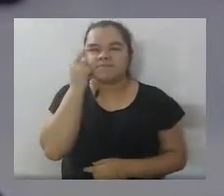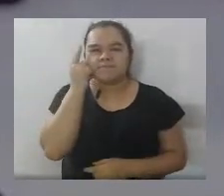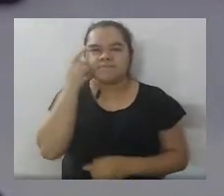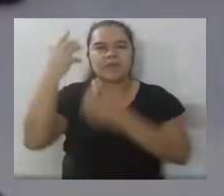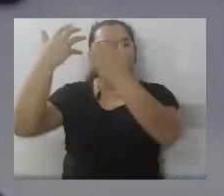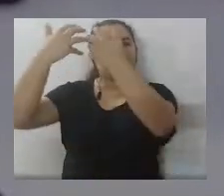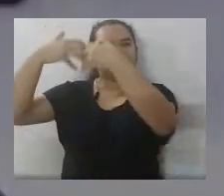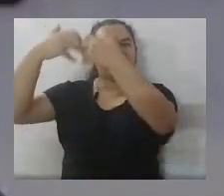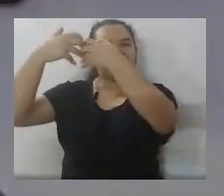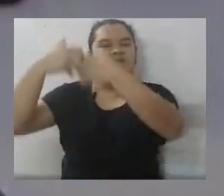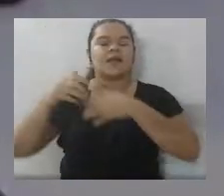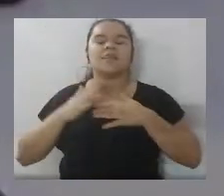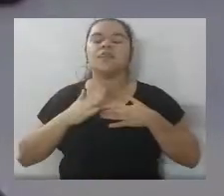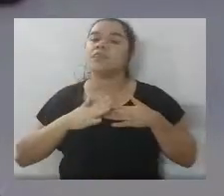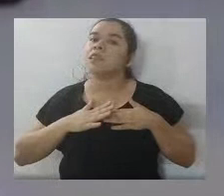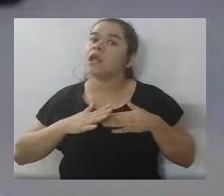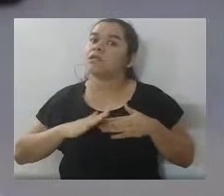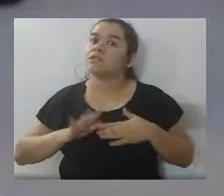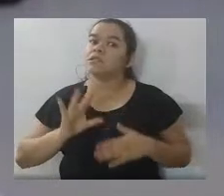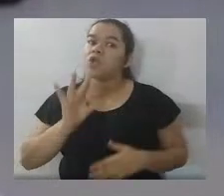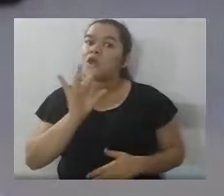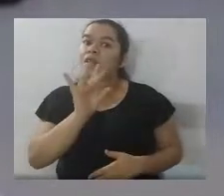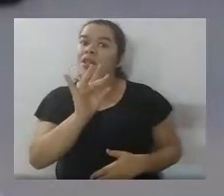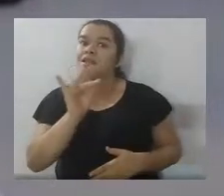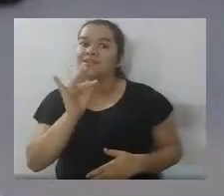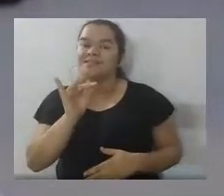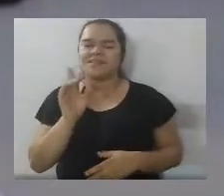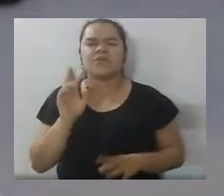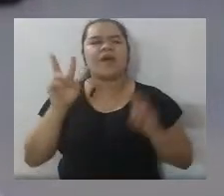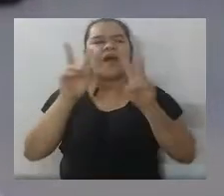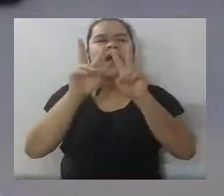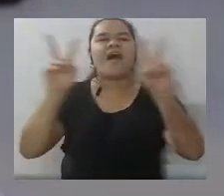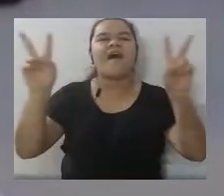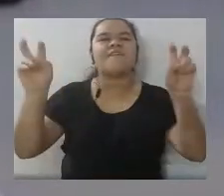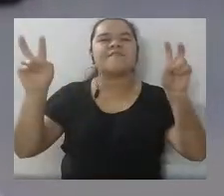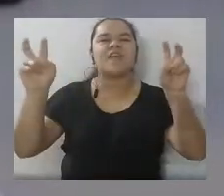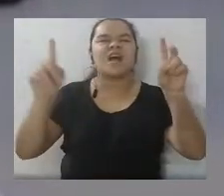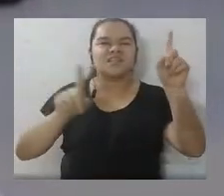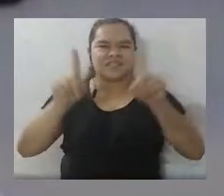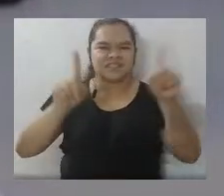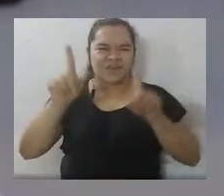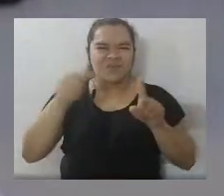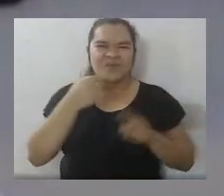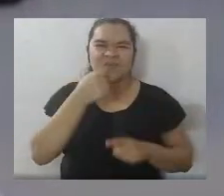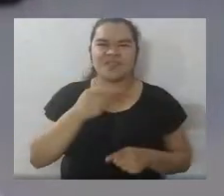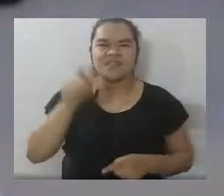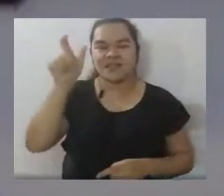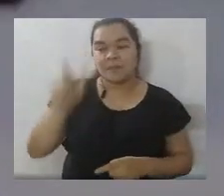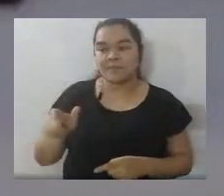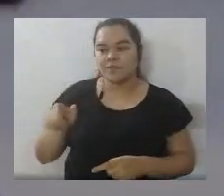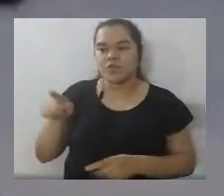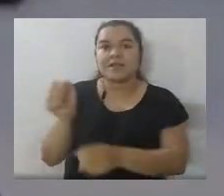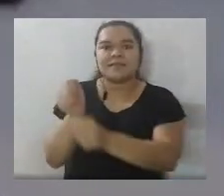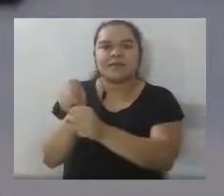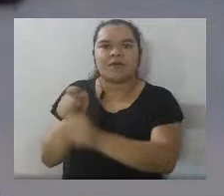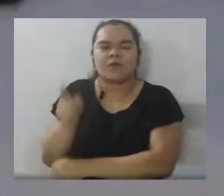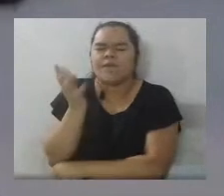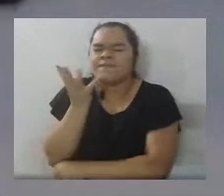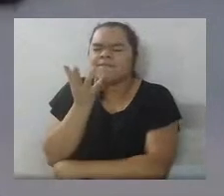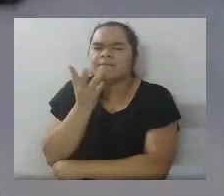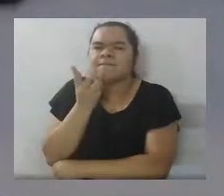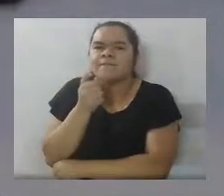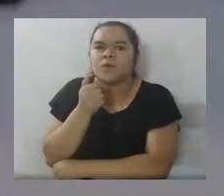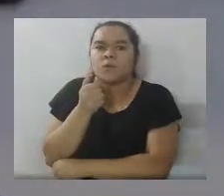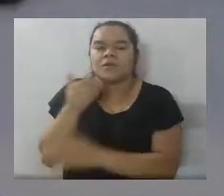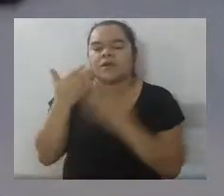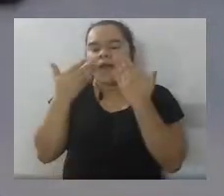frase que dice, si uno trabaja en lo que le gusta, no trabaja un solo día de su vida, y creo que eso